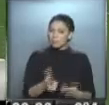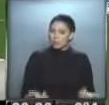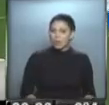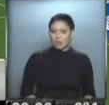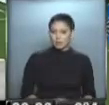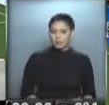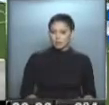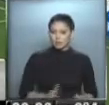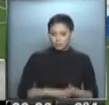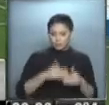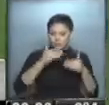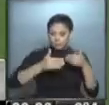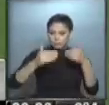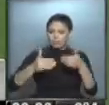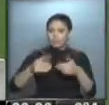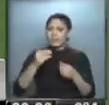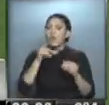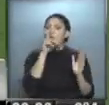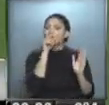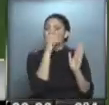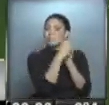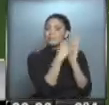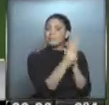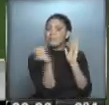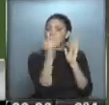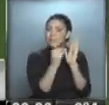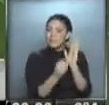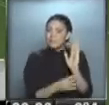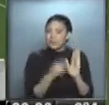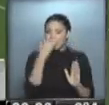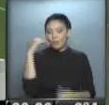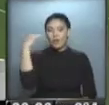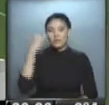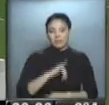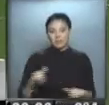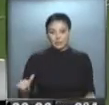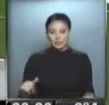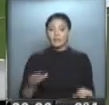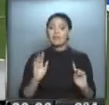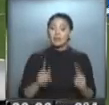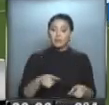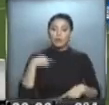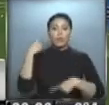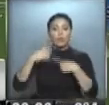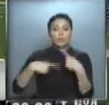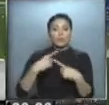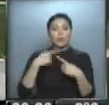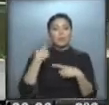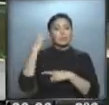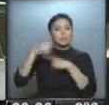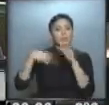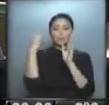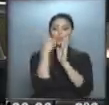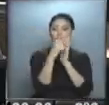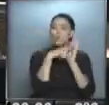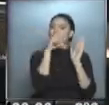con esta secuencia de tweets que ya terminaron en conferencia de prensa y que continuaron con estos tweets que Ramón